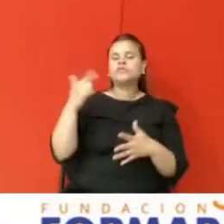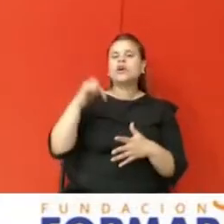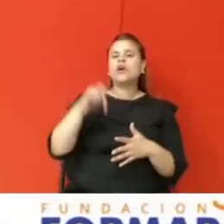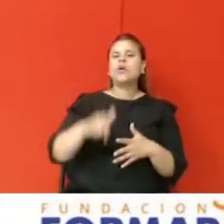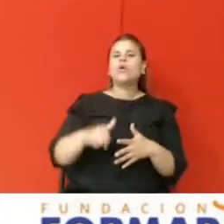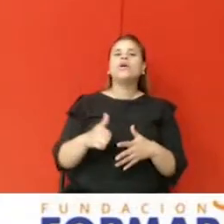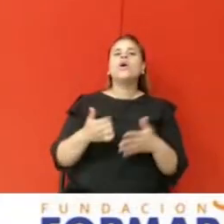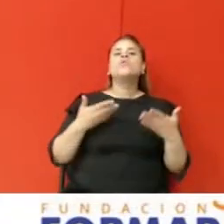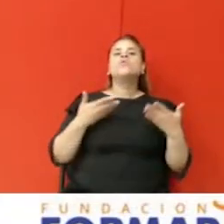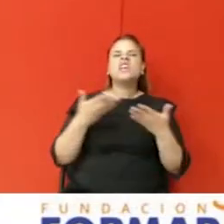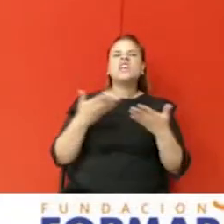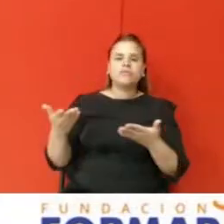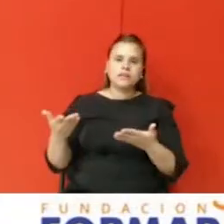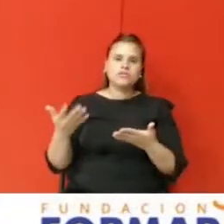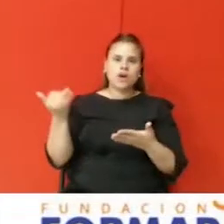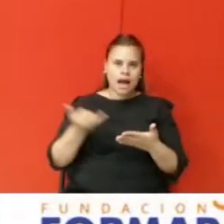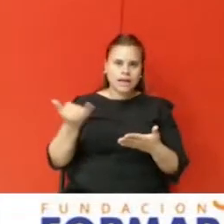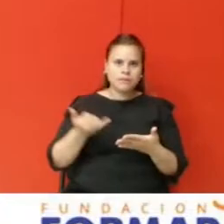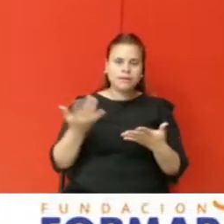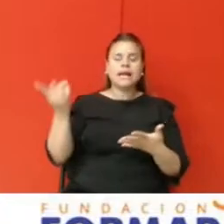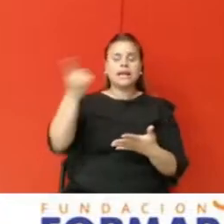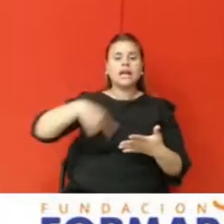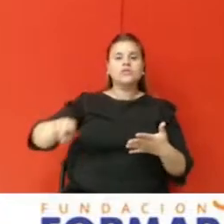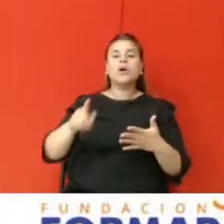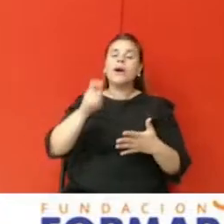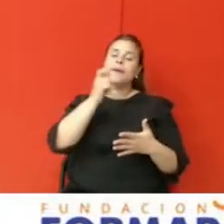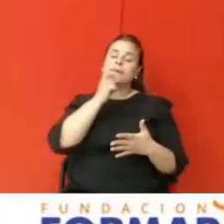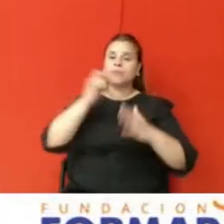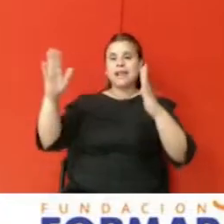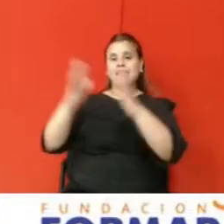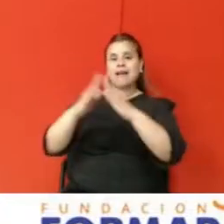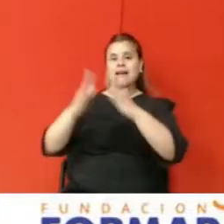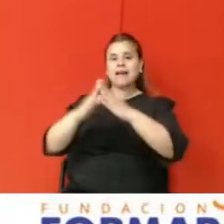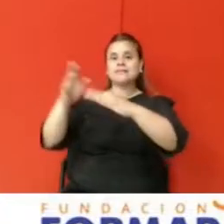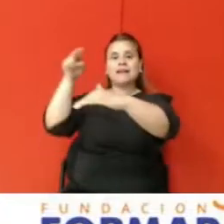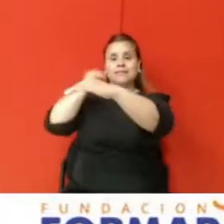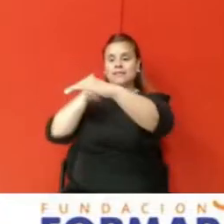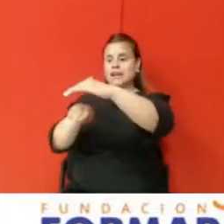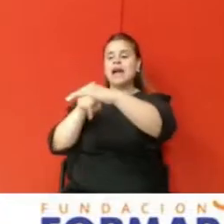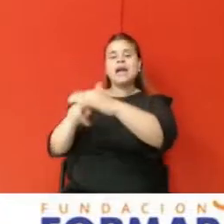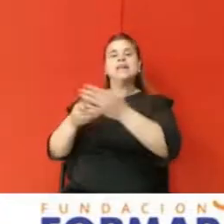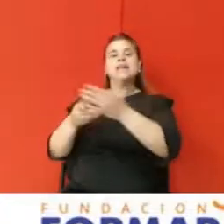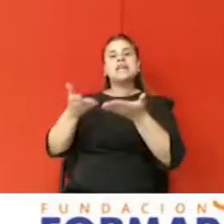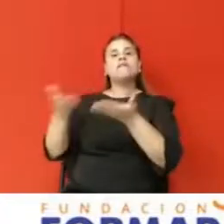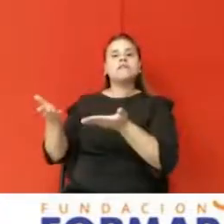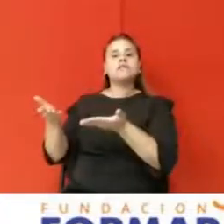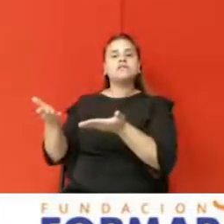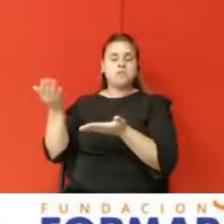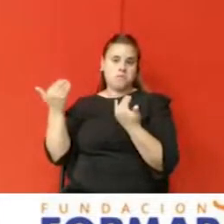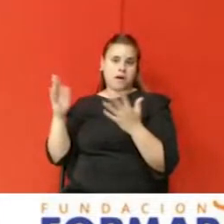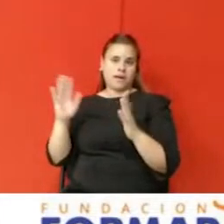podamos mandarlo a su domicilio con el mismo nivel de asistencia quizás que tengan en una unidad de cuidado